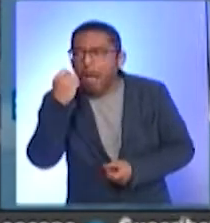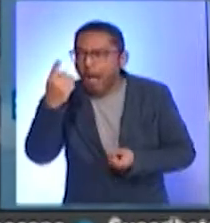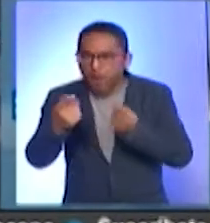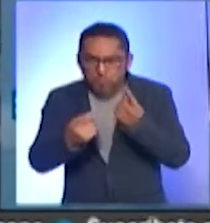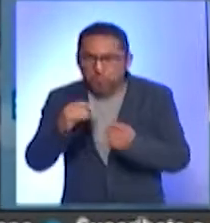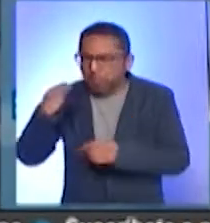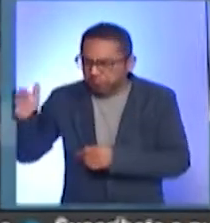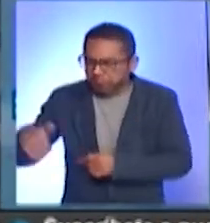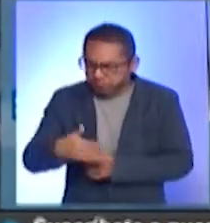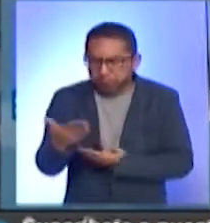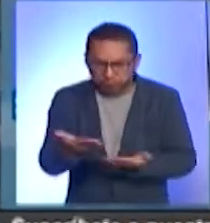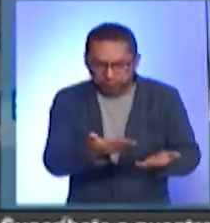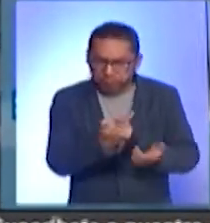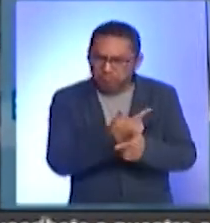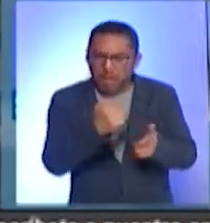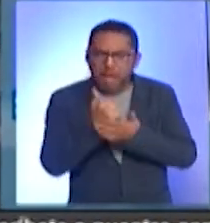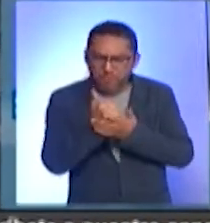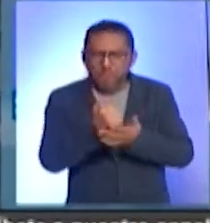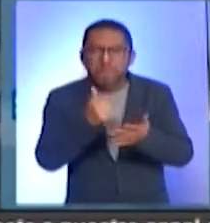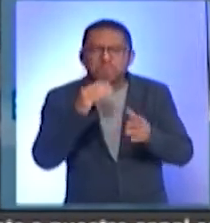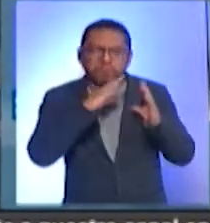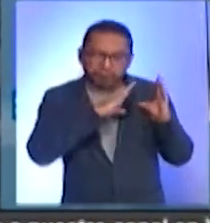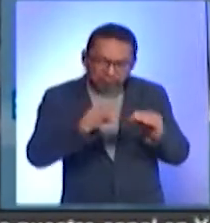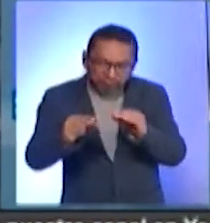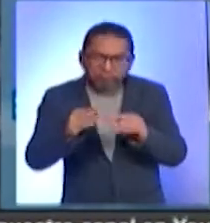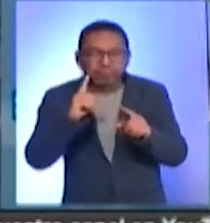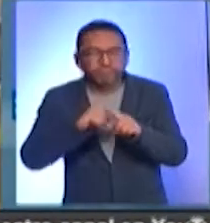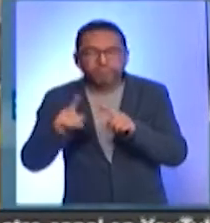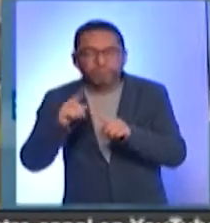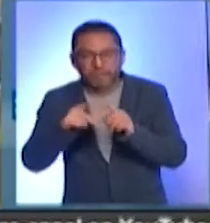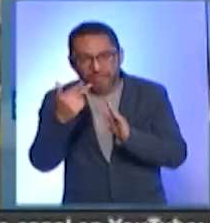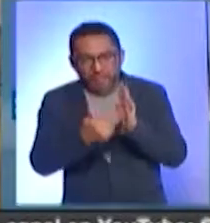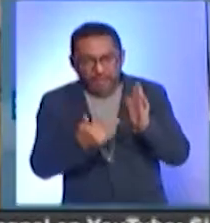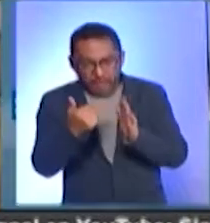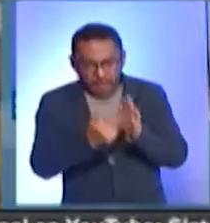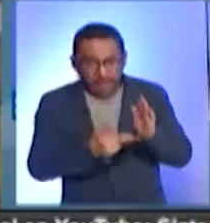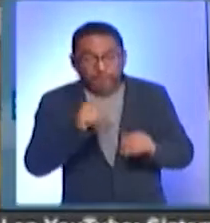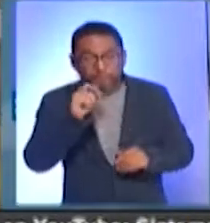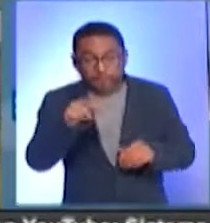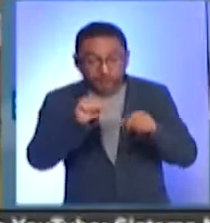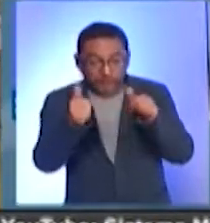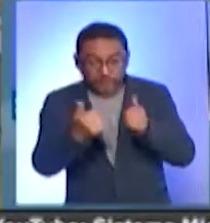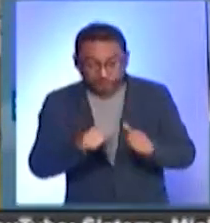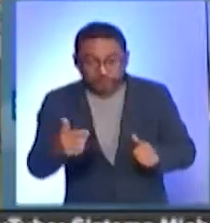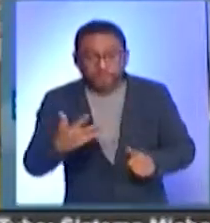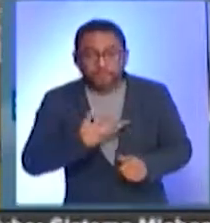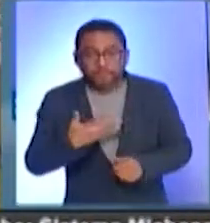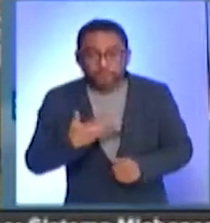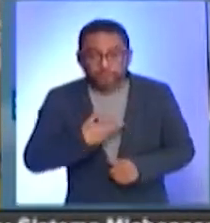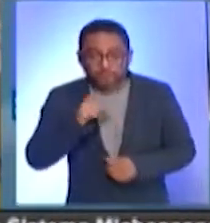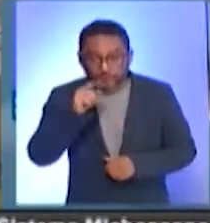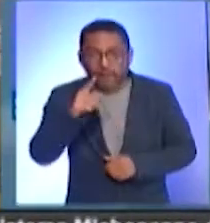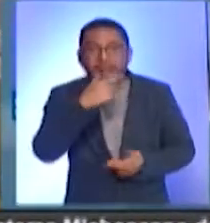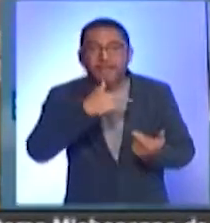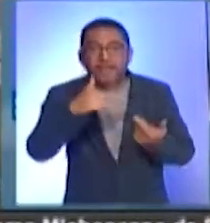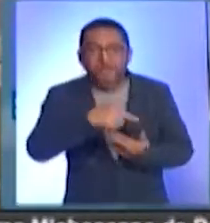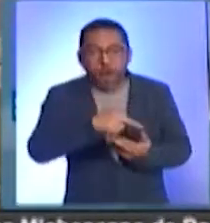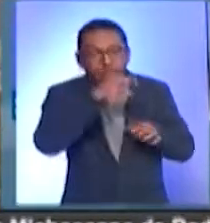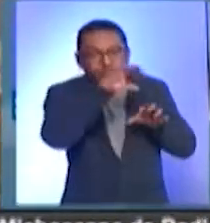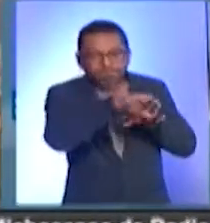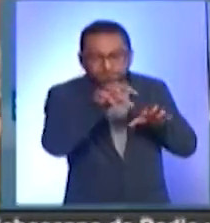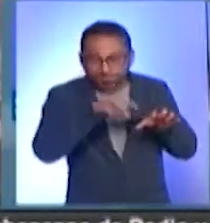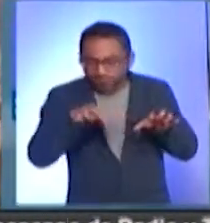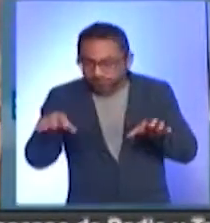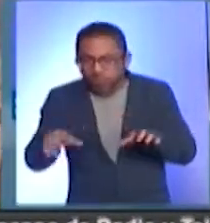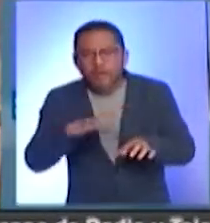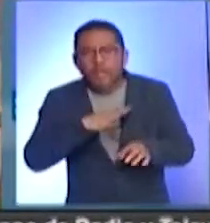y por supuesto las artesanías se encuentran ubicadas por región cuentan con información de